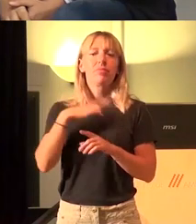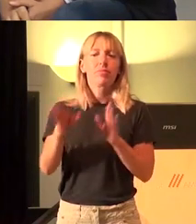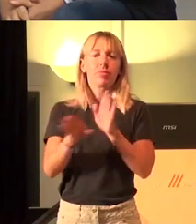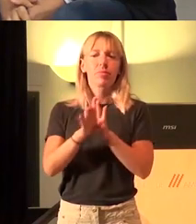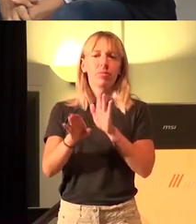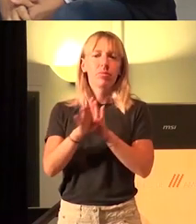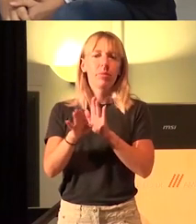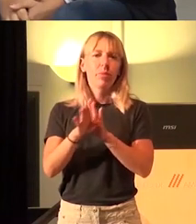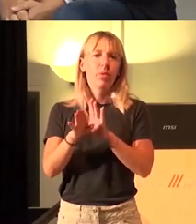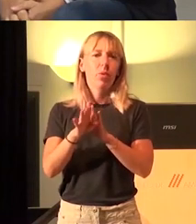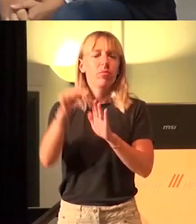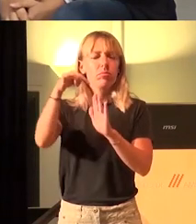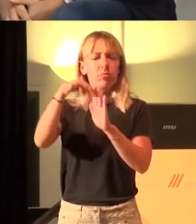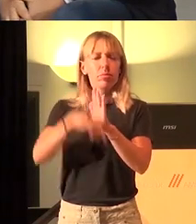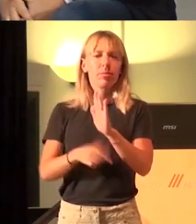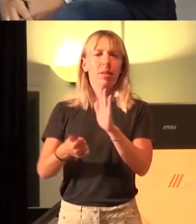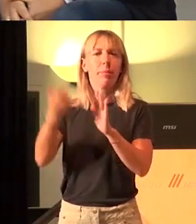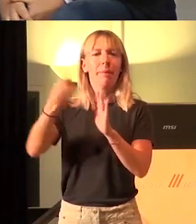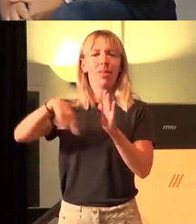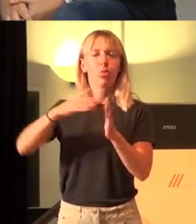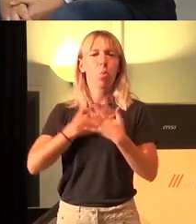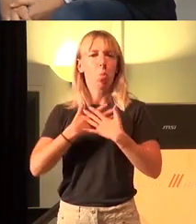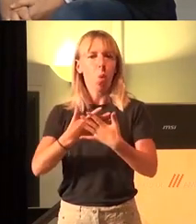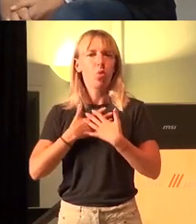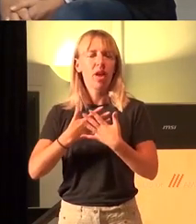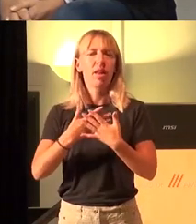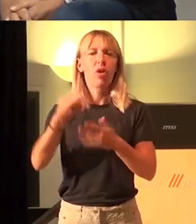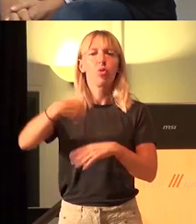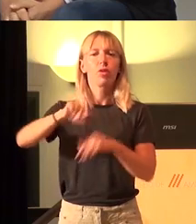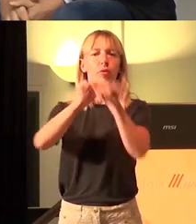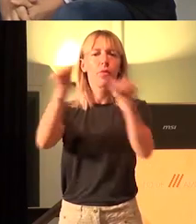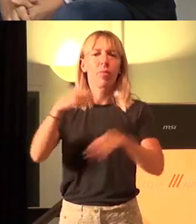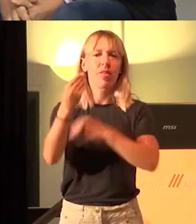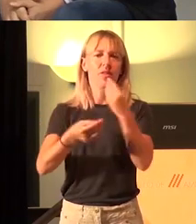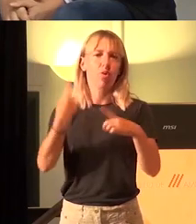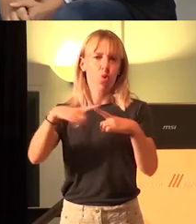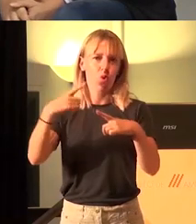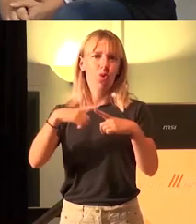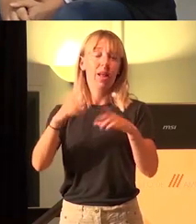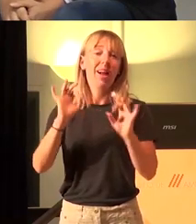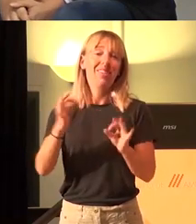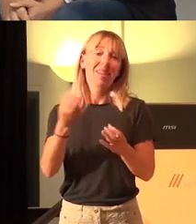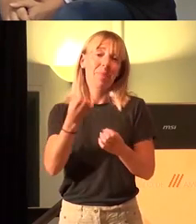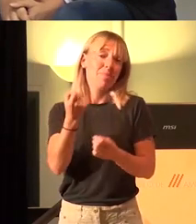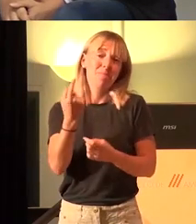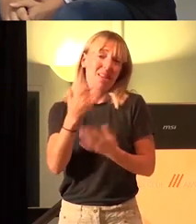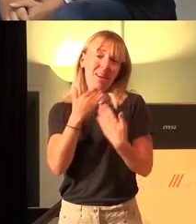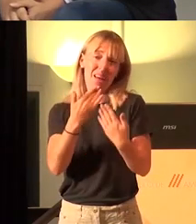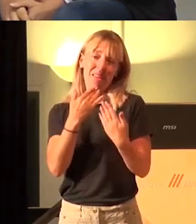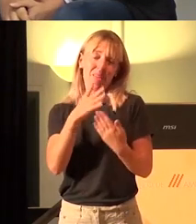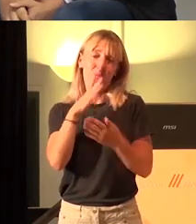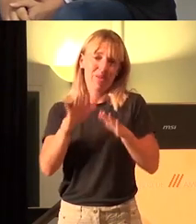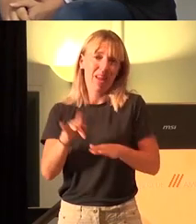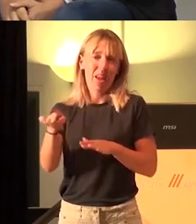seguir profundizando en nuestro voluntariado y en nuestra manera de hacer las cosas. Así que mil gracias por estar